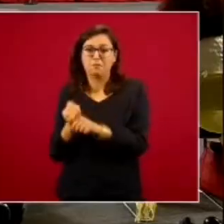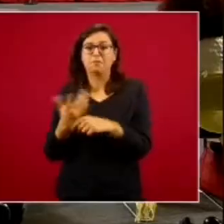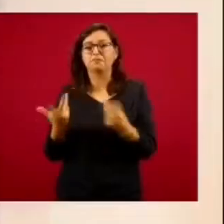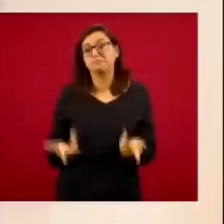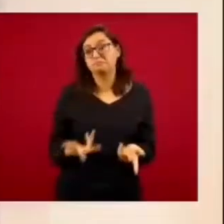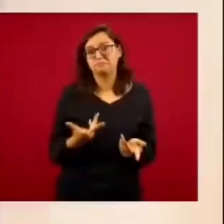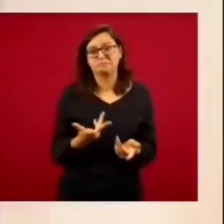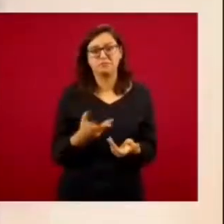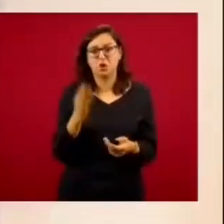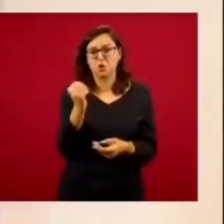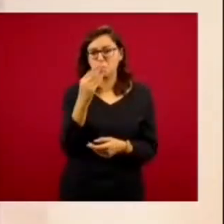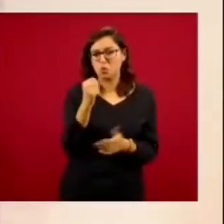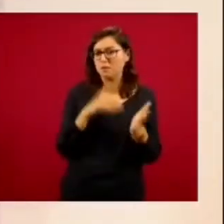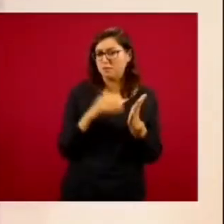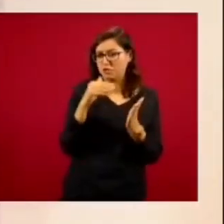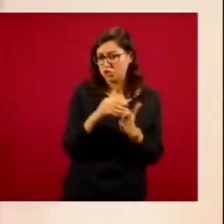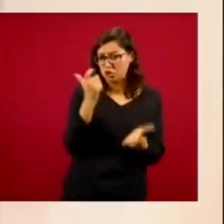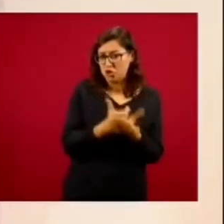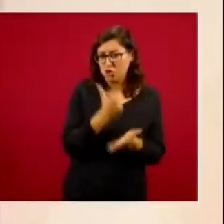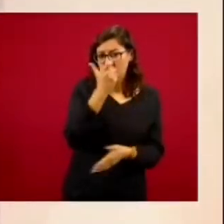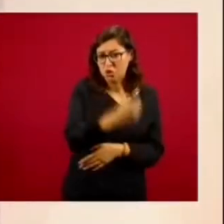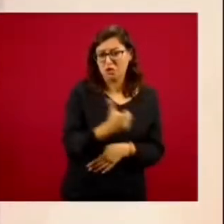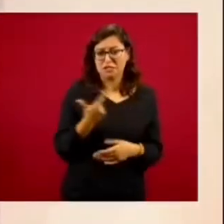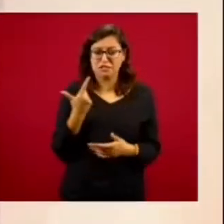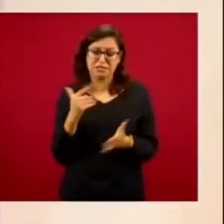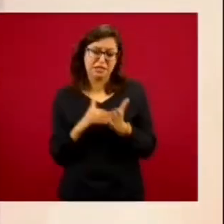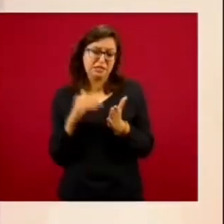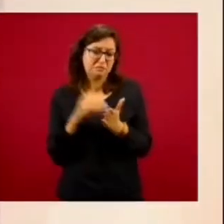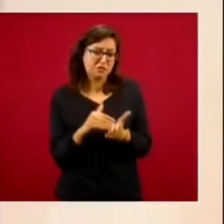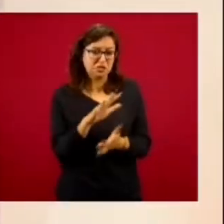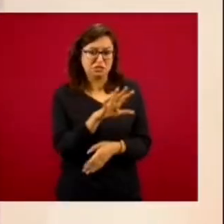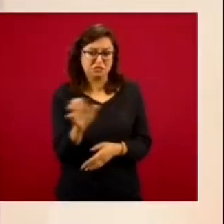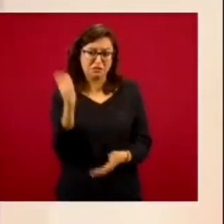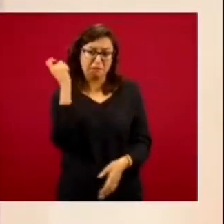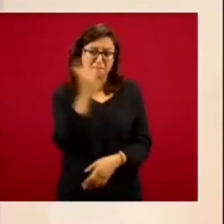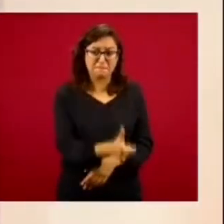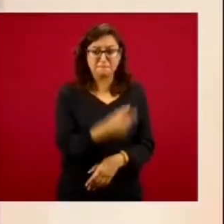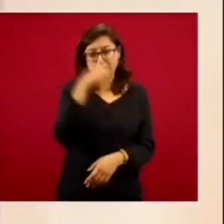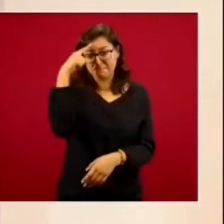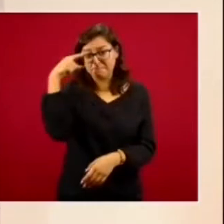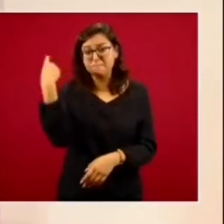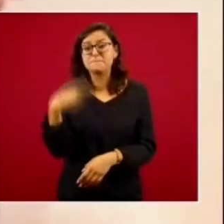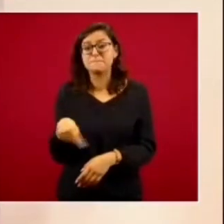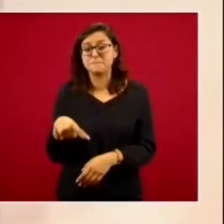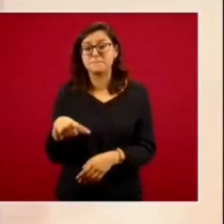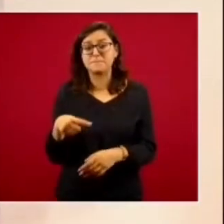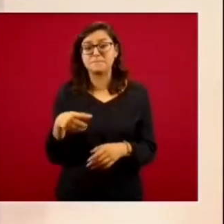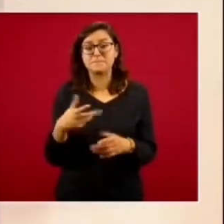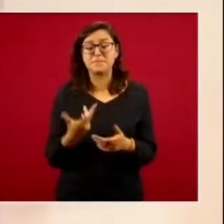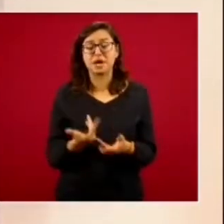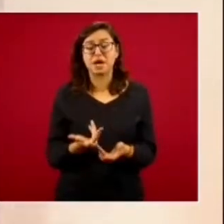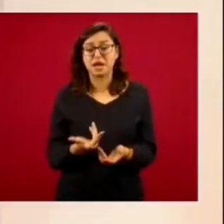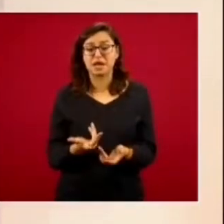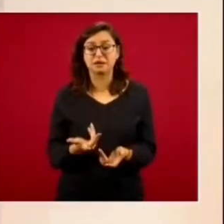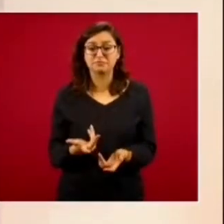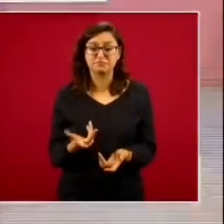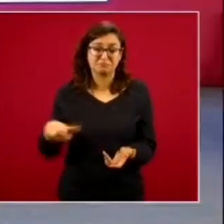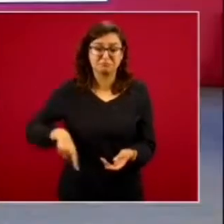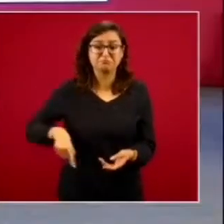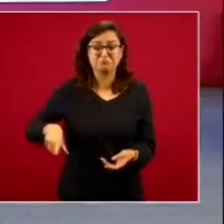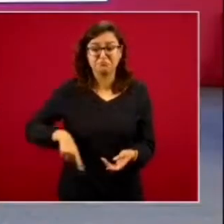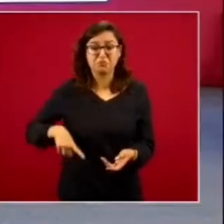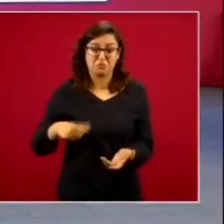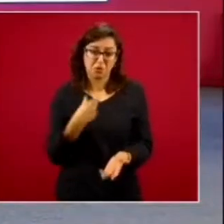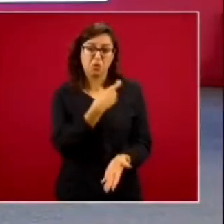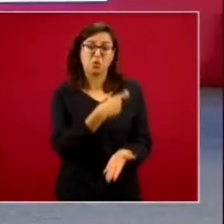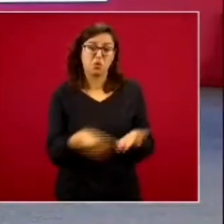pues cantidades de 9 millones, 7 millones 500 mil para llevar a cabo la obra que se le cargó el gobierno